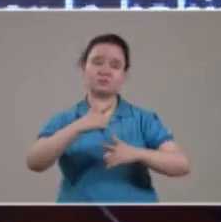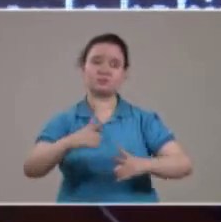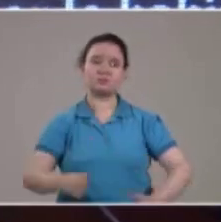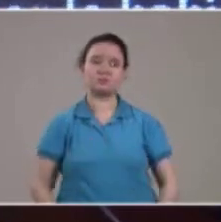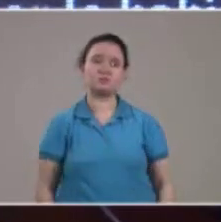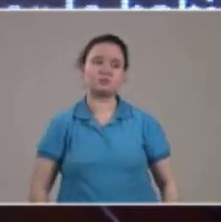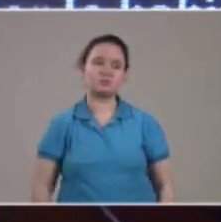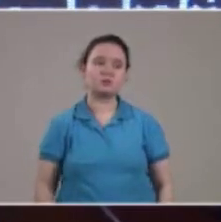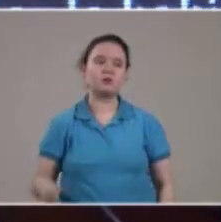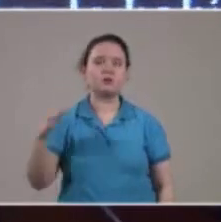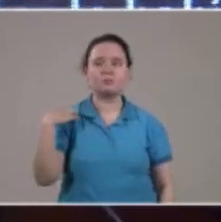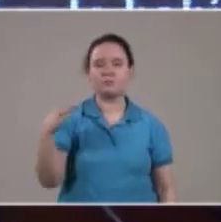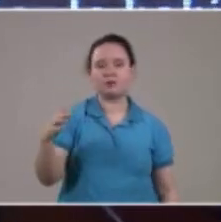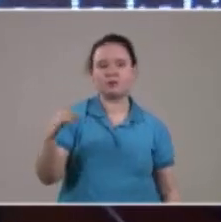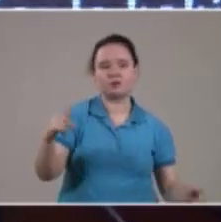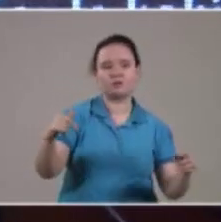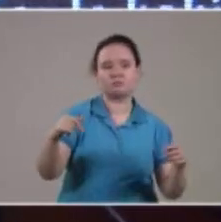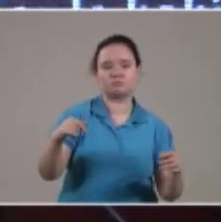para tapar su pecado.